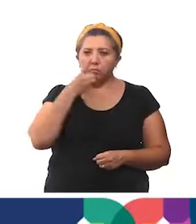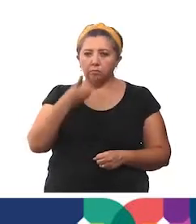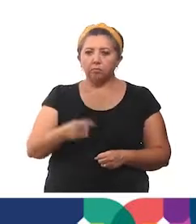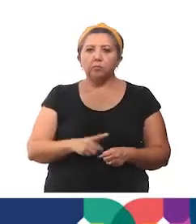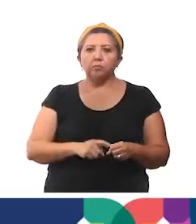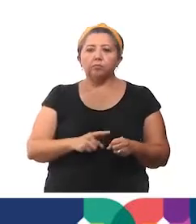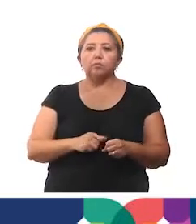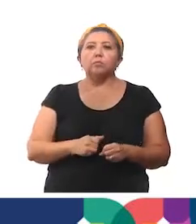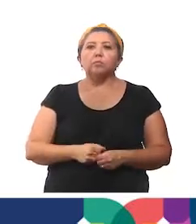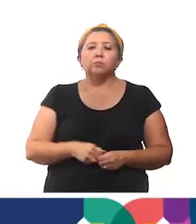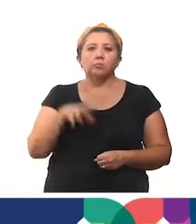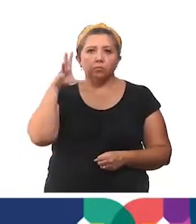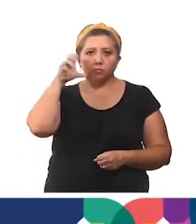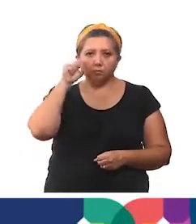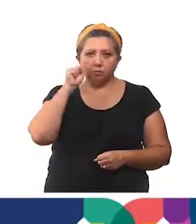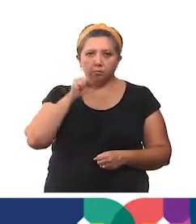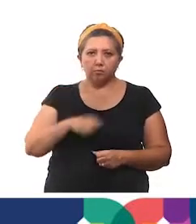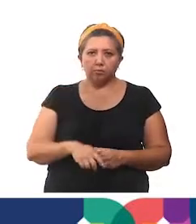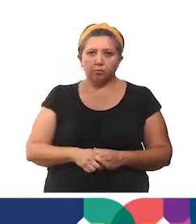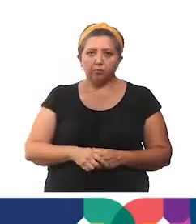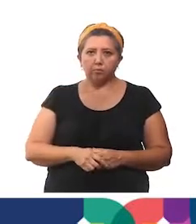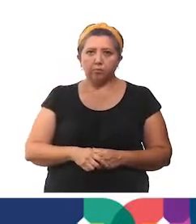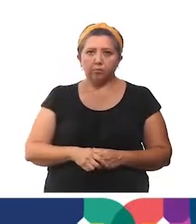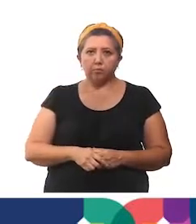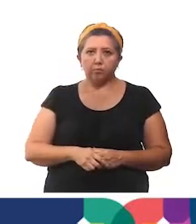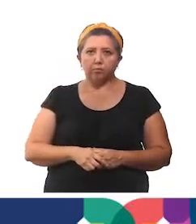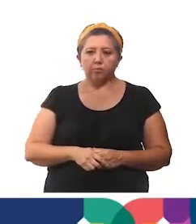de salud marcan color naranja.